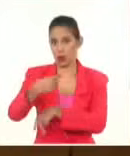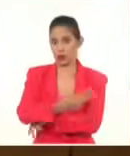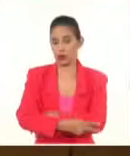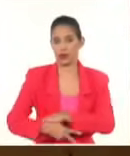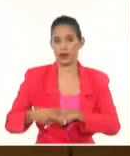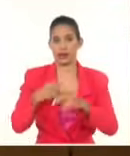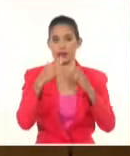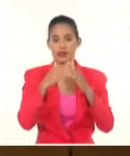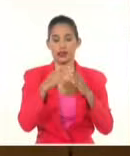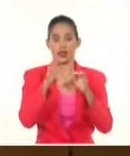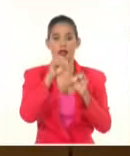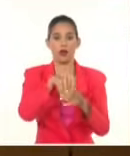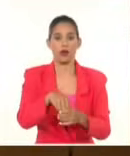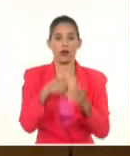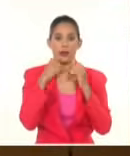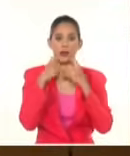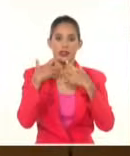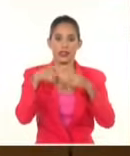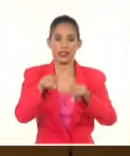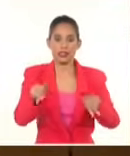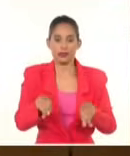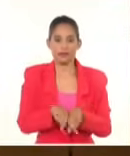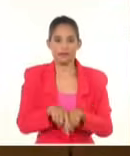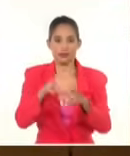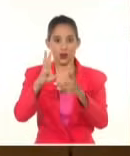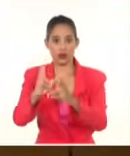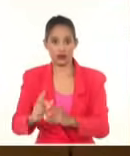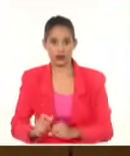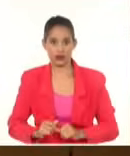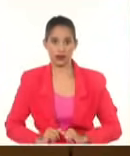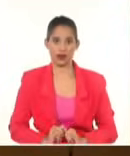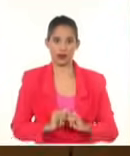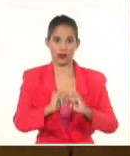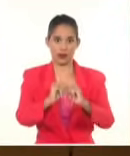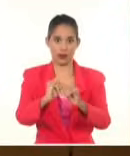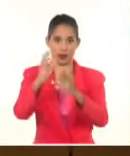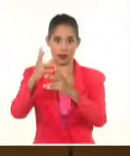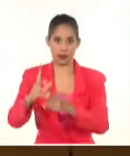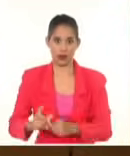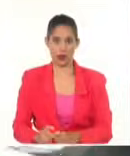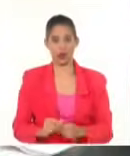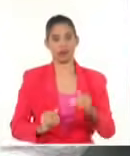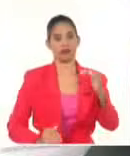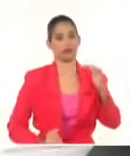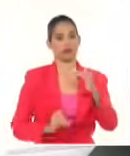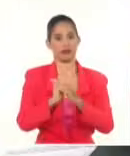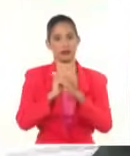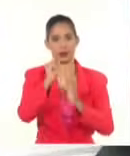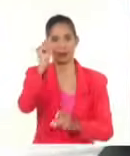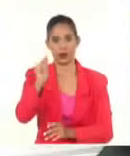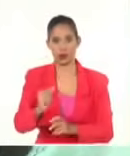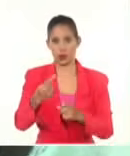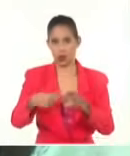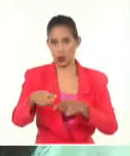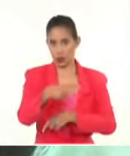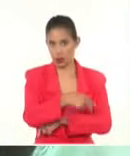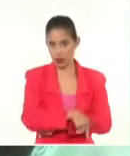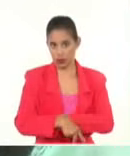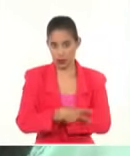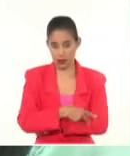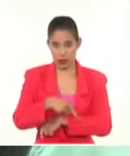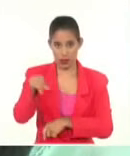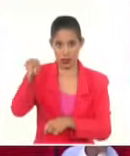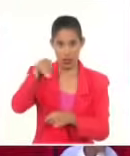de Estadística ofrece de manera pública la cifra de residentes efectivos en el territorio nacional, que asciende a más